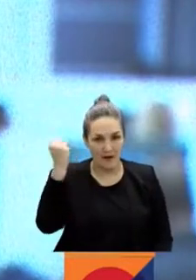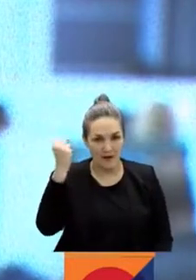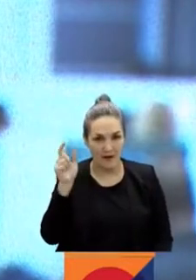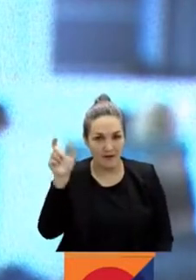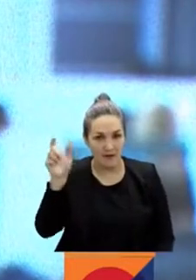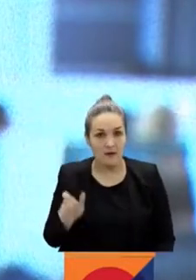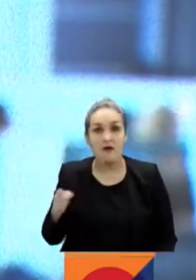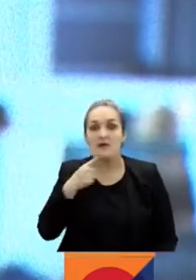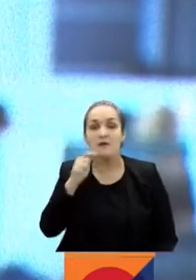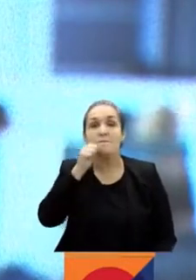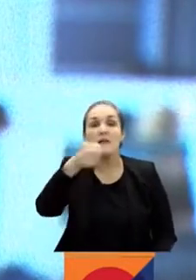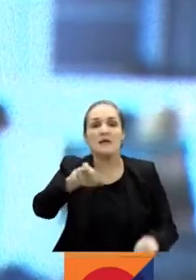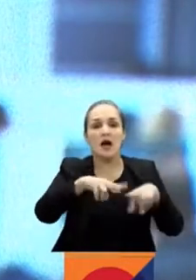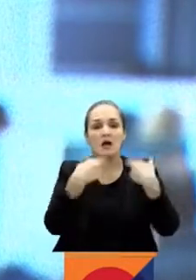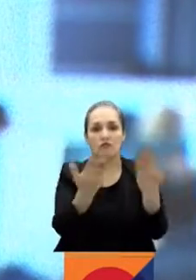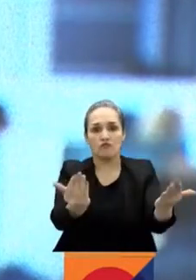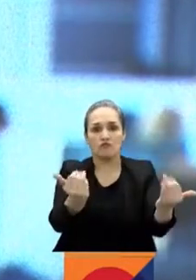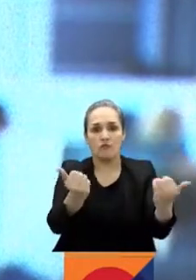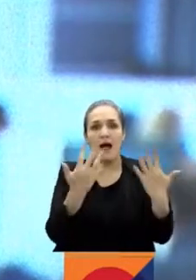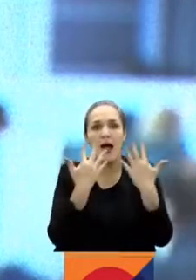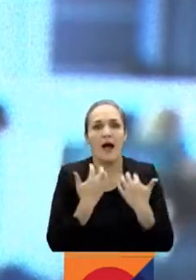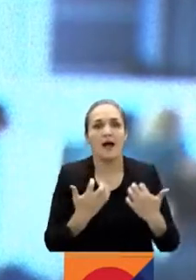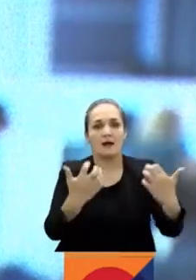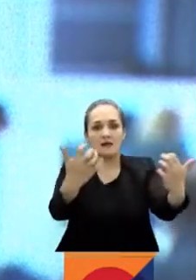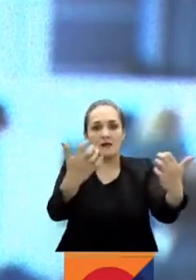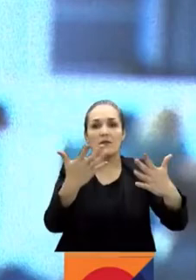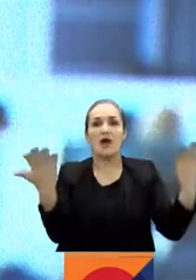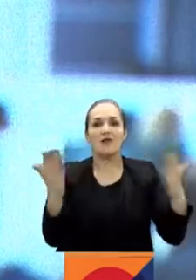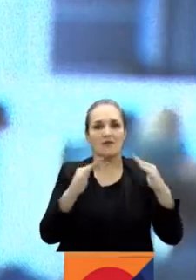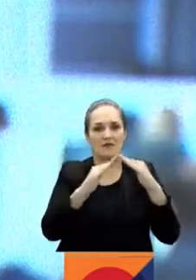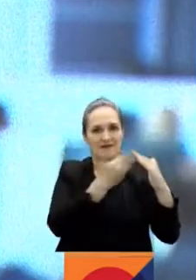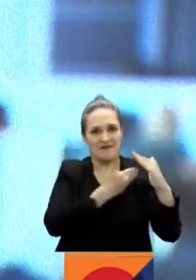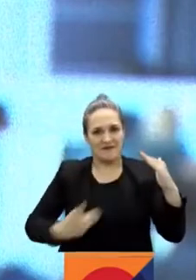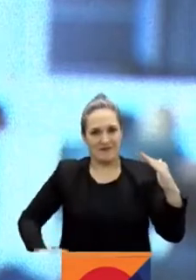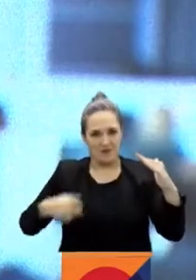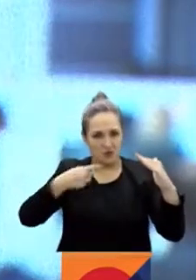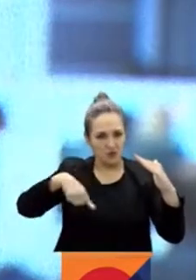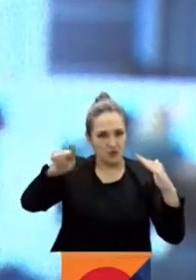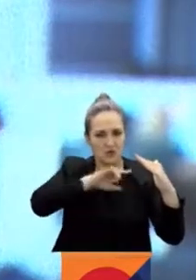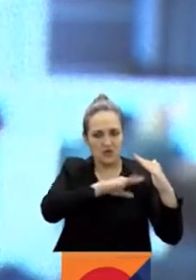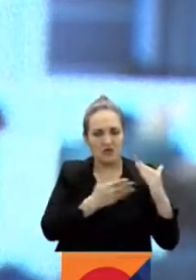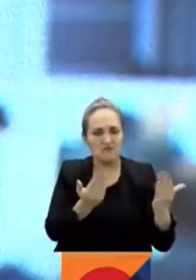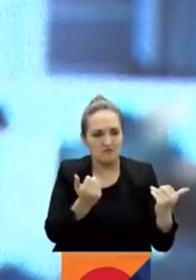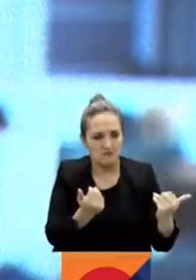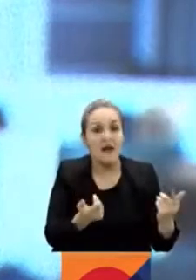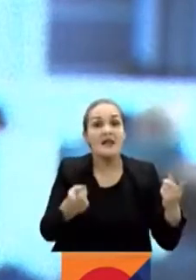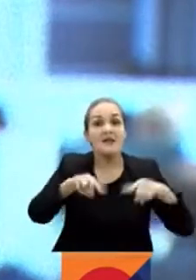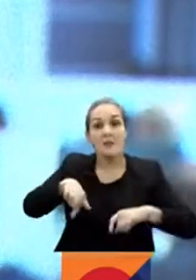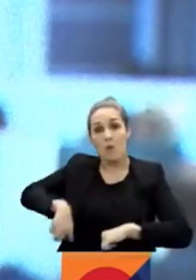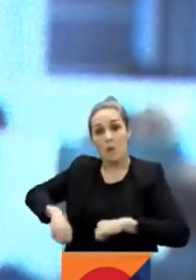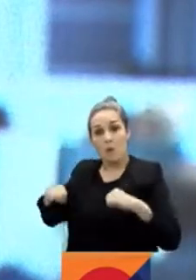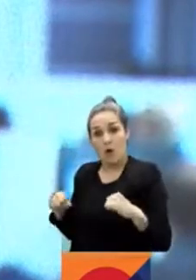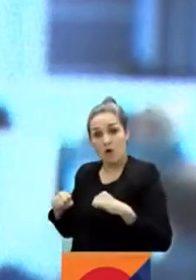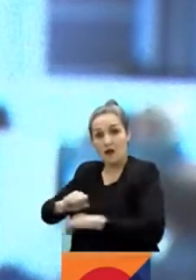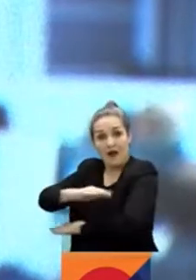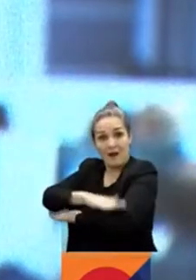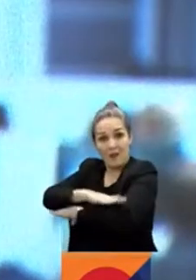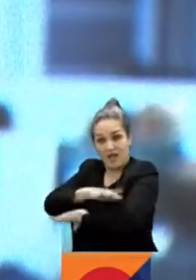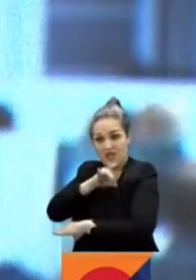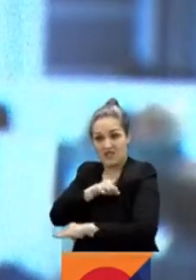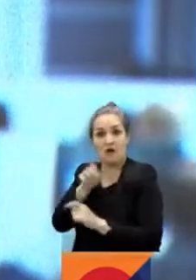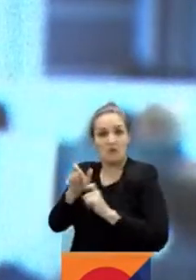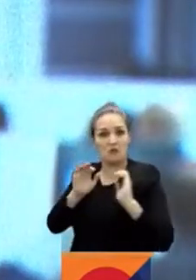una reunión mañana en la Asamblea Presidencial del Palacio de la Moneda. De otro lado, a la sede de la Embajada chilena en Bogotá, varias personas fueron a